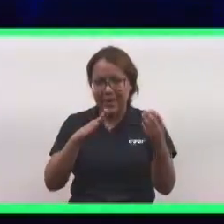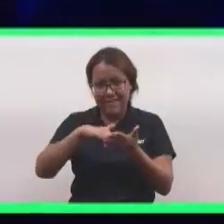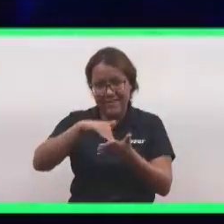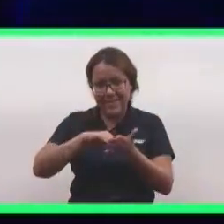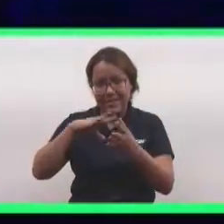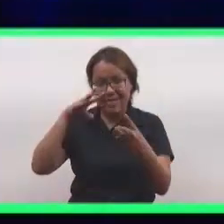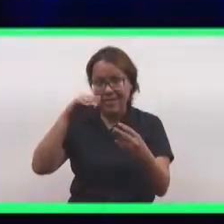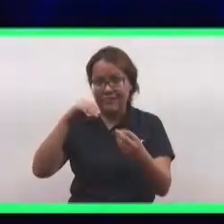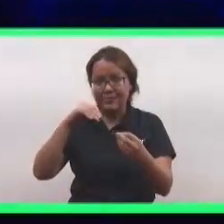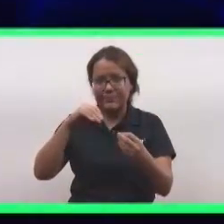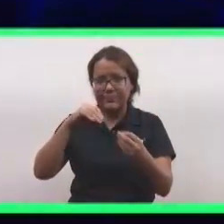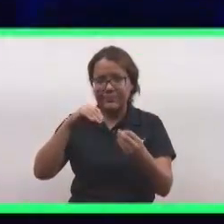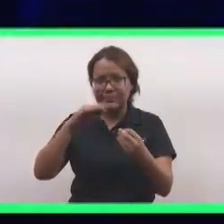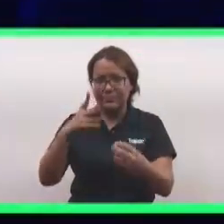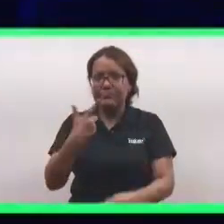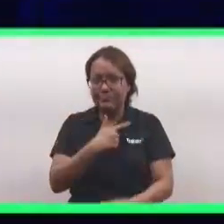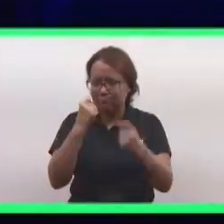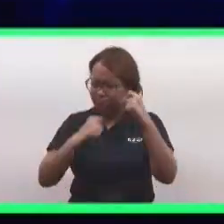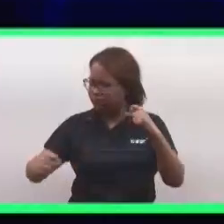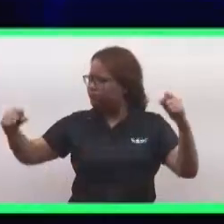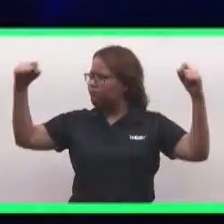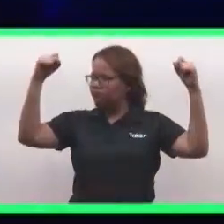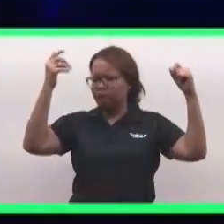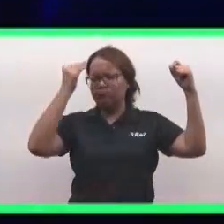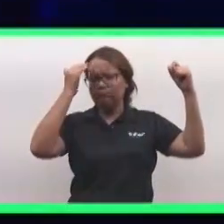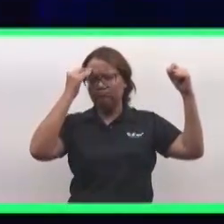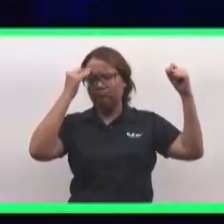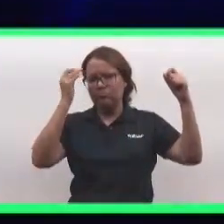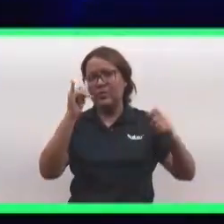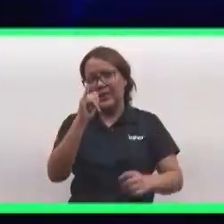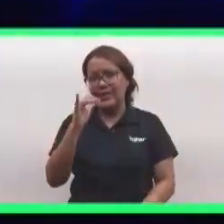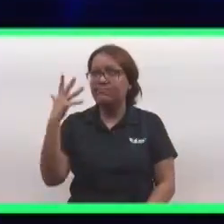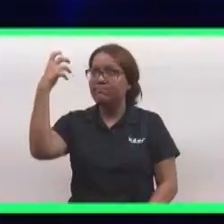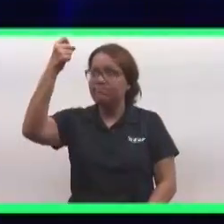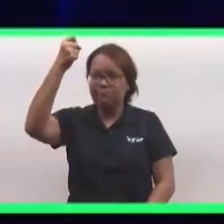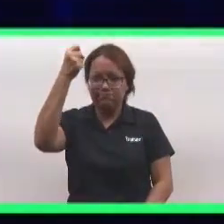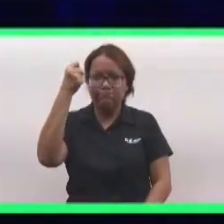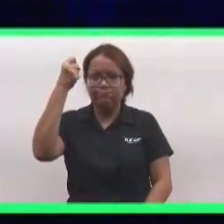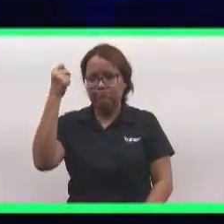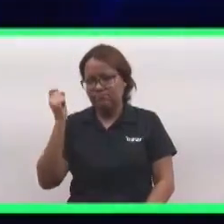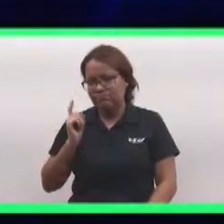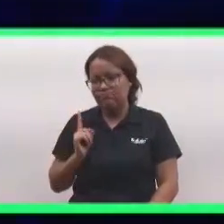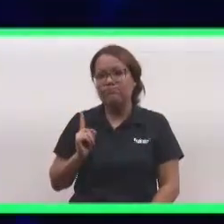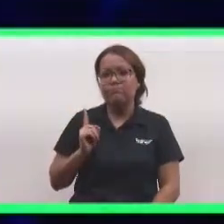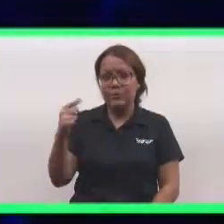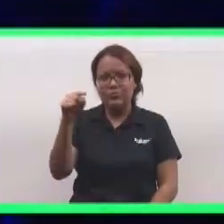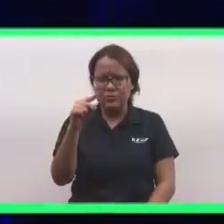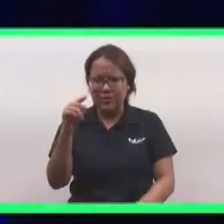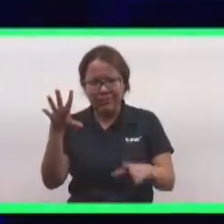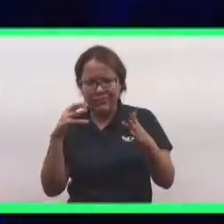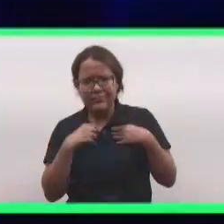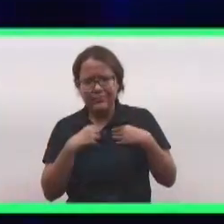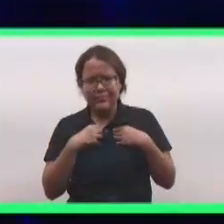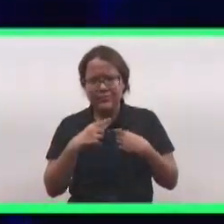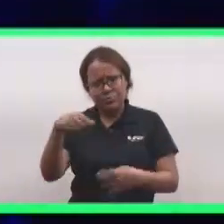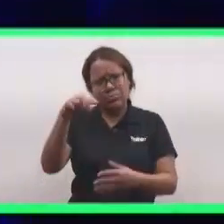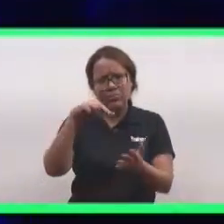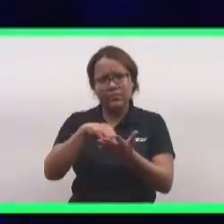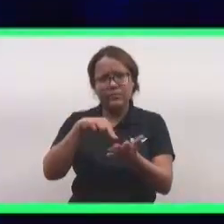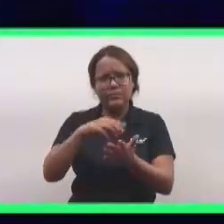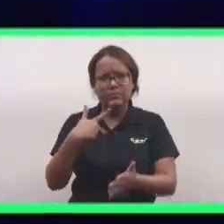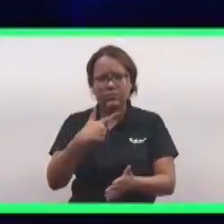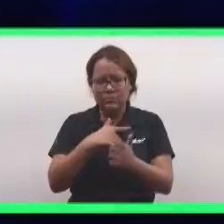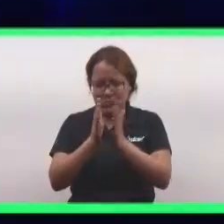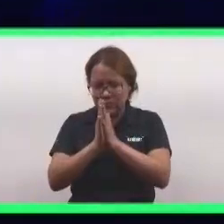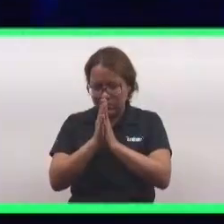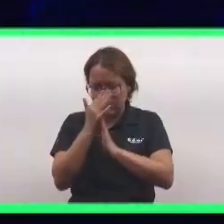debilidades, activemos nuestras fortalezas y caminemos con Dios. Si recibe estas palabras, póngase de pie y vamos a orar por su